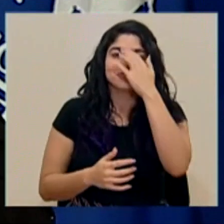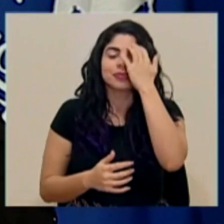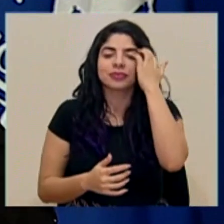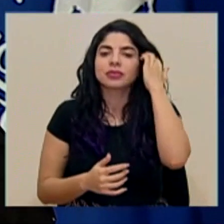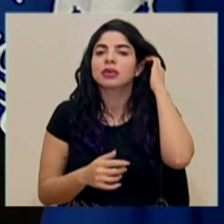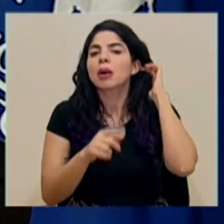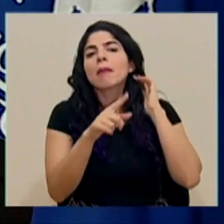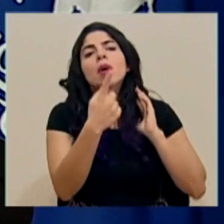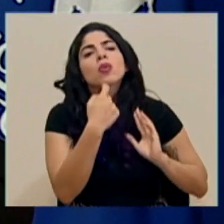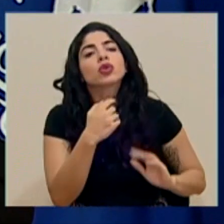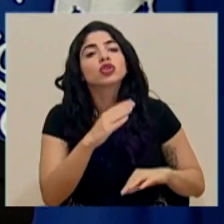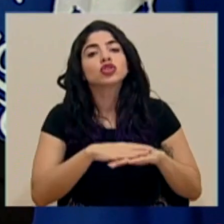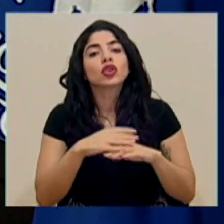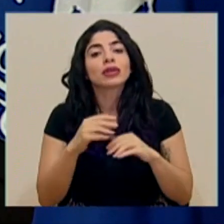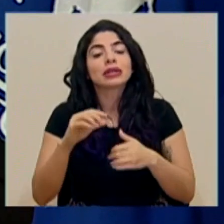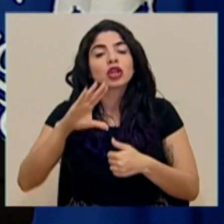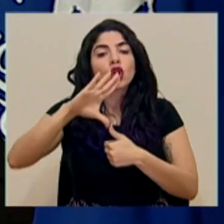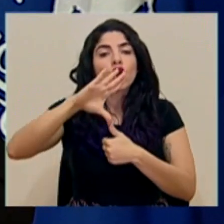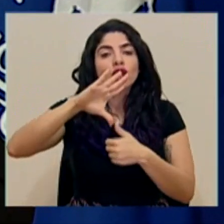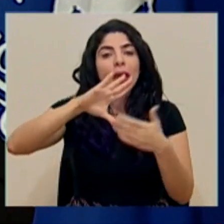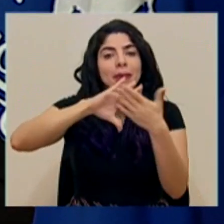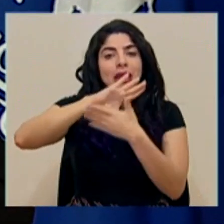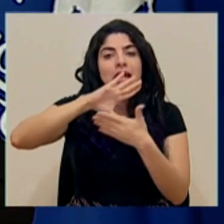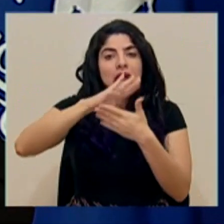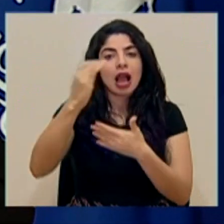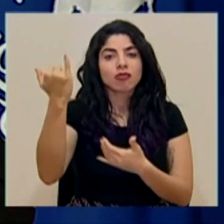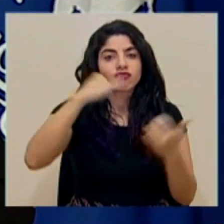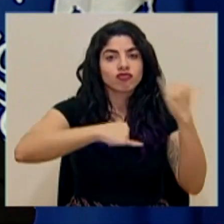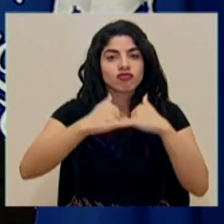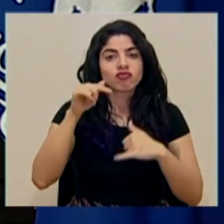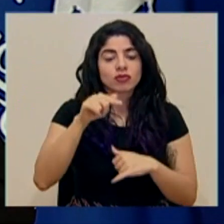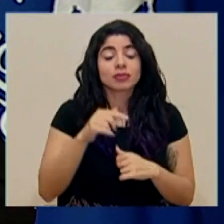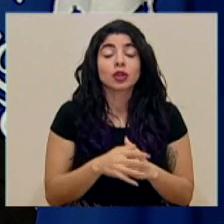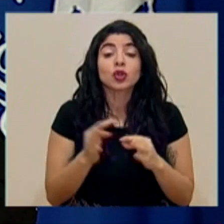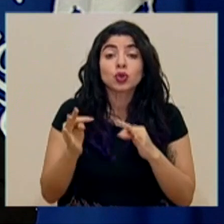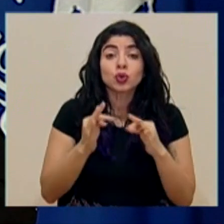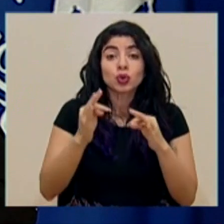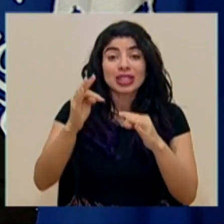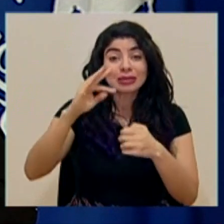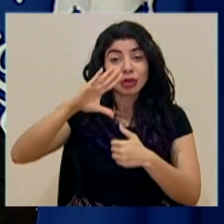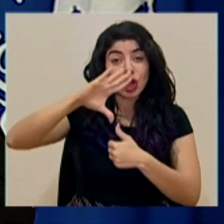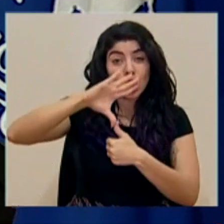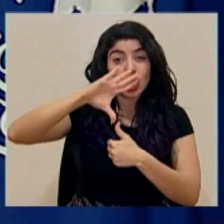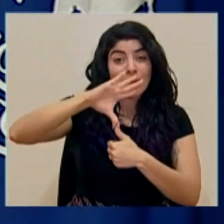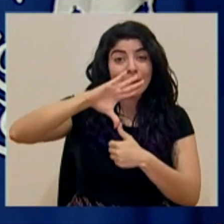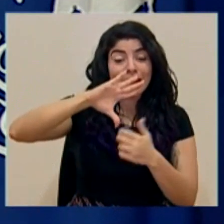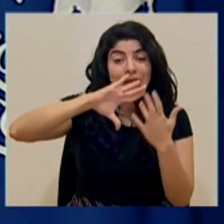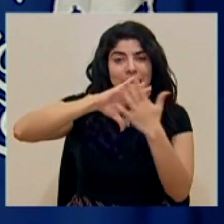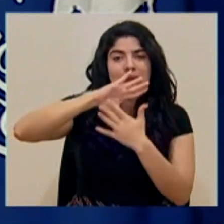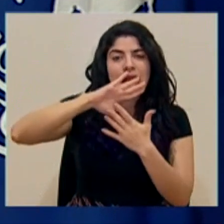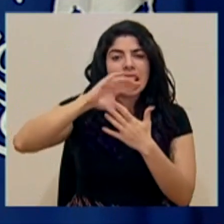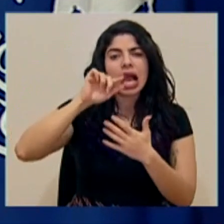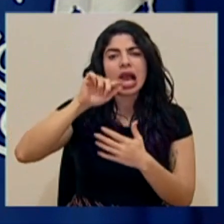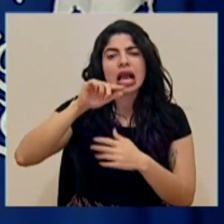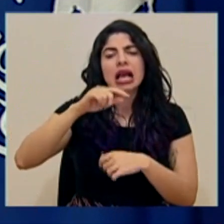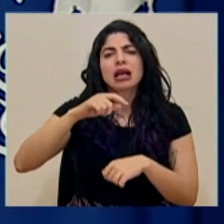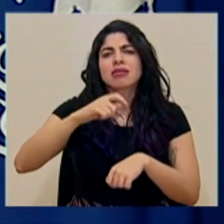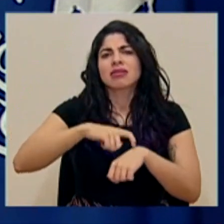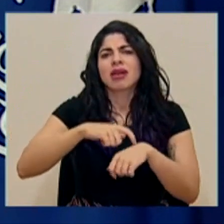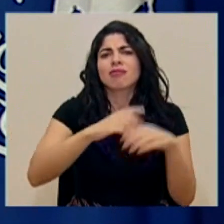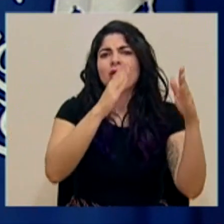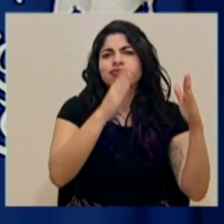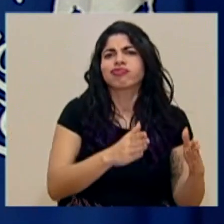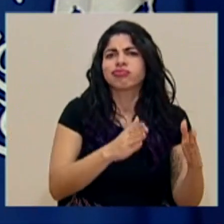respecto del turismo norteamericano, el turismo norteamericano tiene una estacionalidad muy